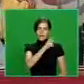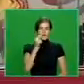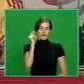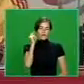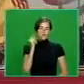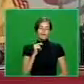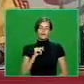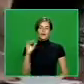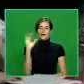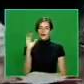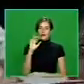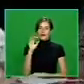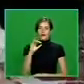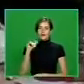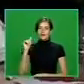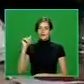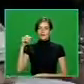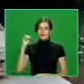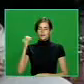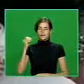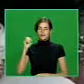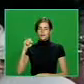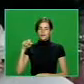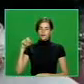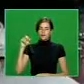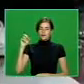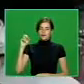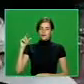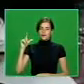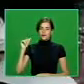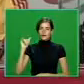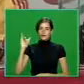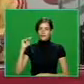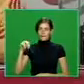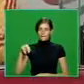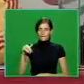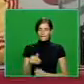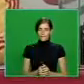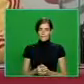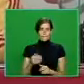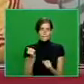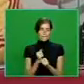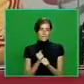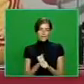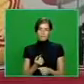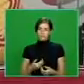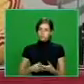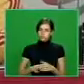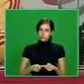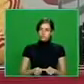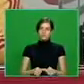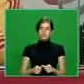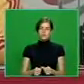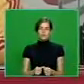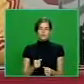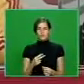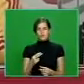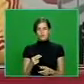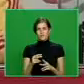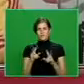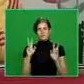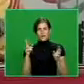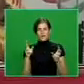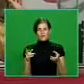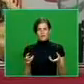de Caracas que está en la candela pura permanente trabajando no les parece ridículo